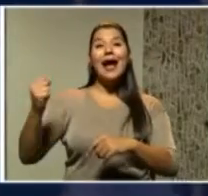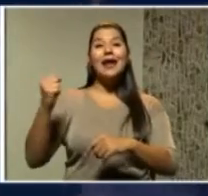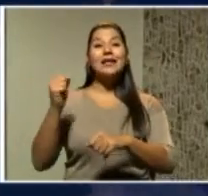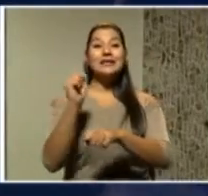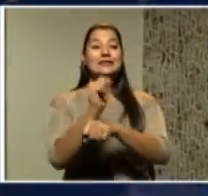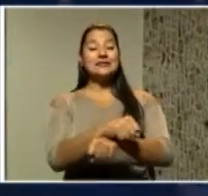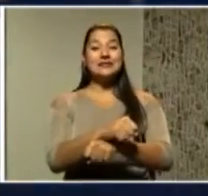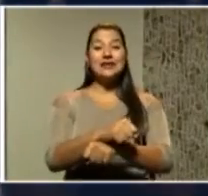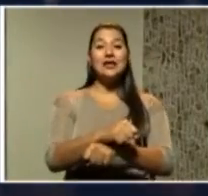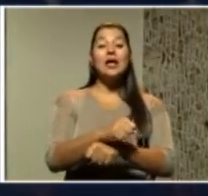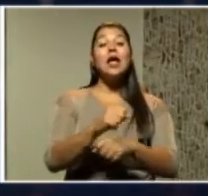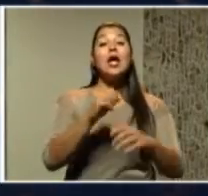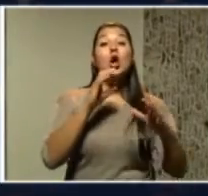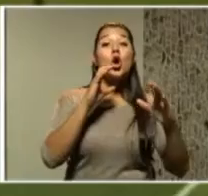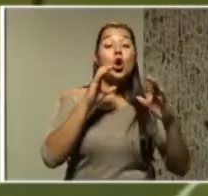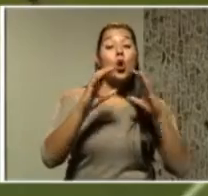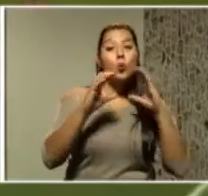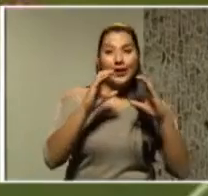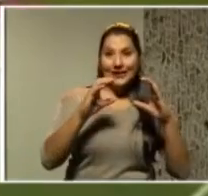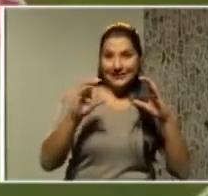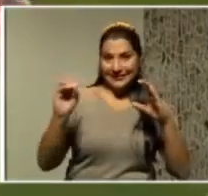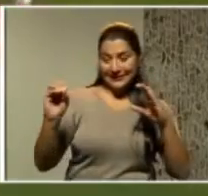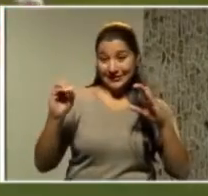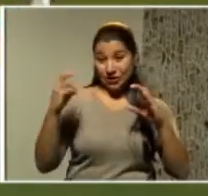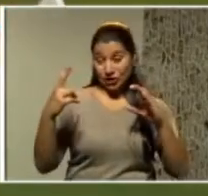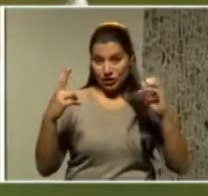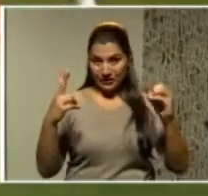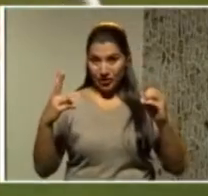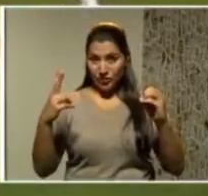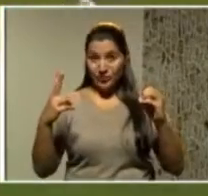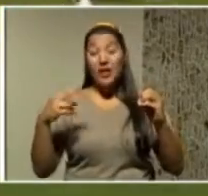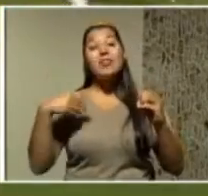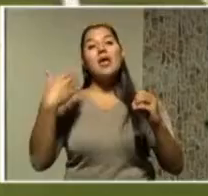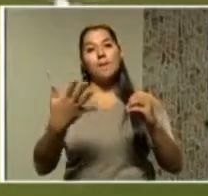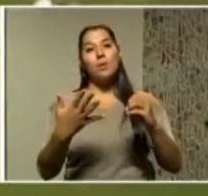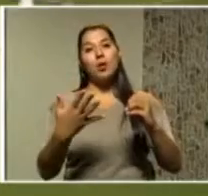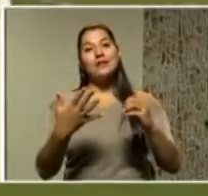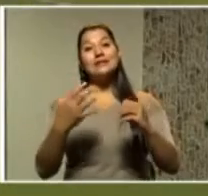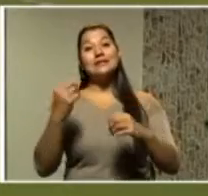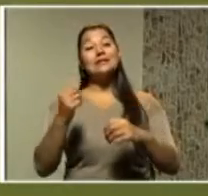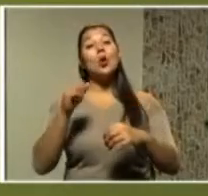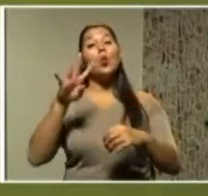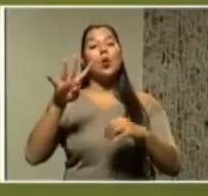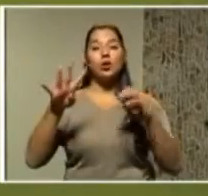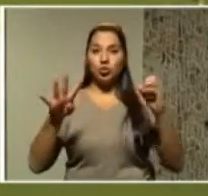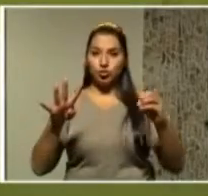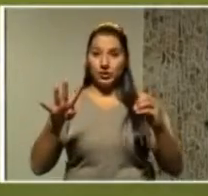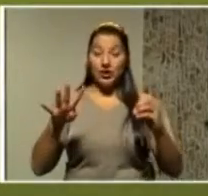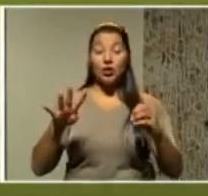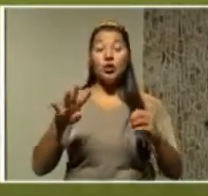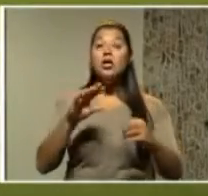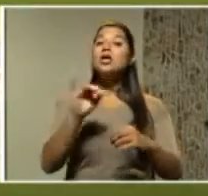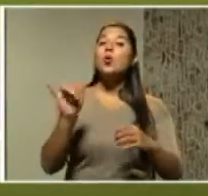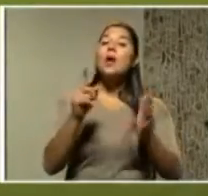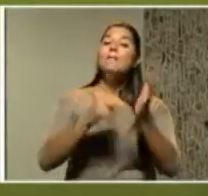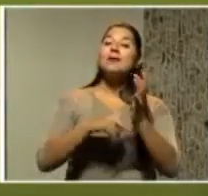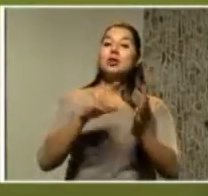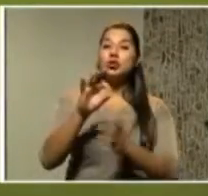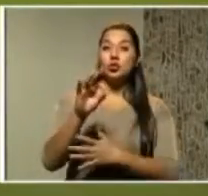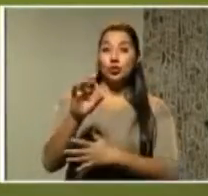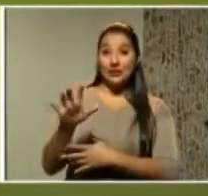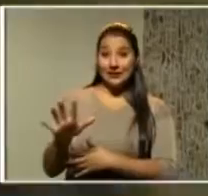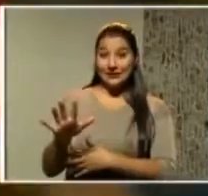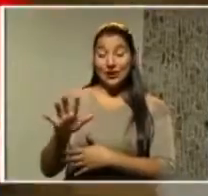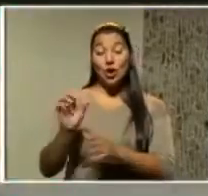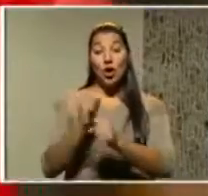Flores ante Comunicaciones 0-2, para luego ganar 4-0. Alajuelense hizo lo propio en 1995, venciendo a Lacros Cristal